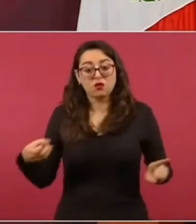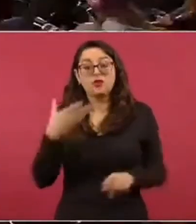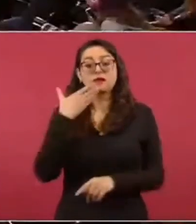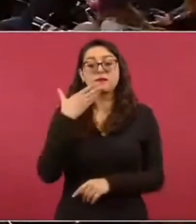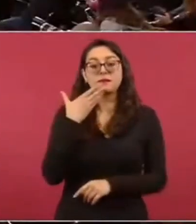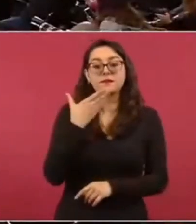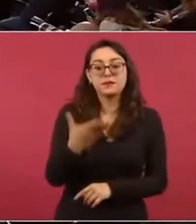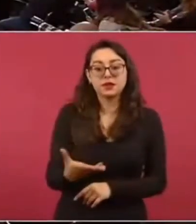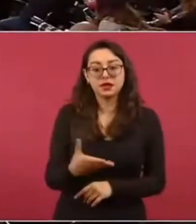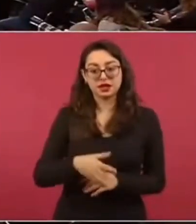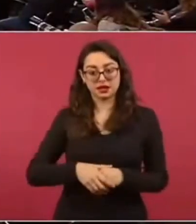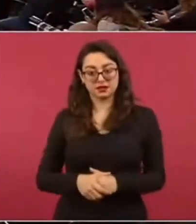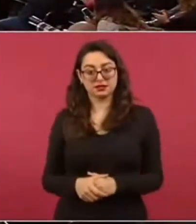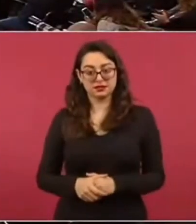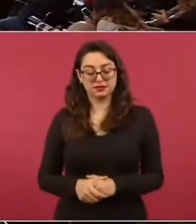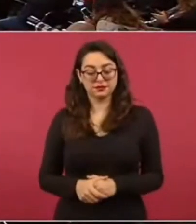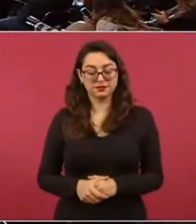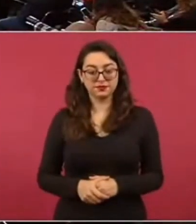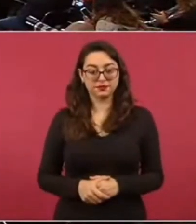que